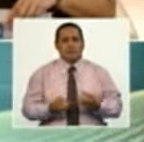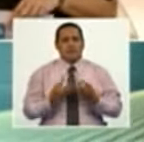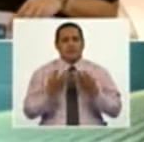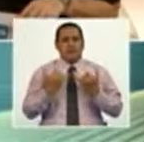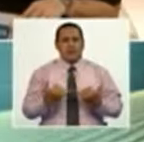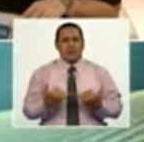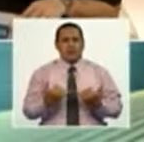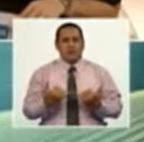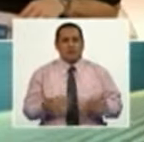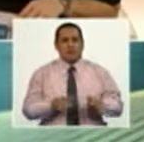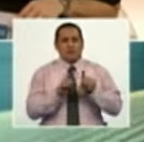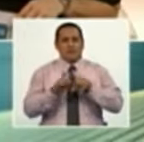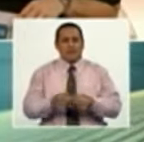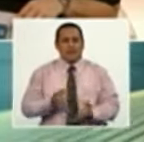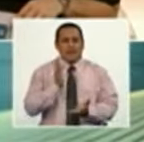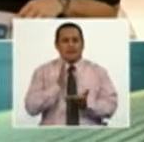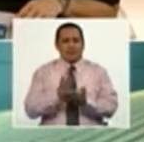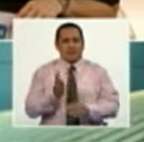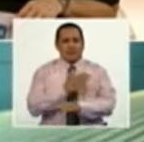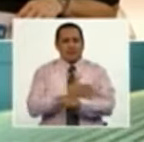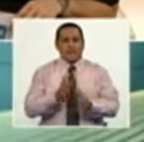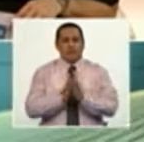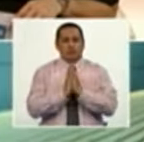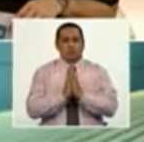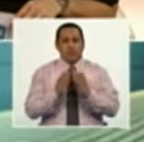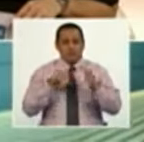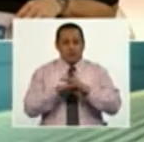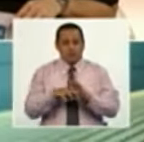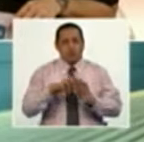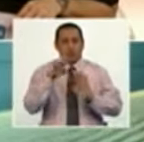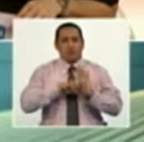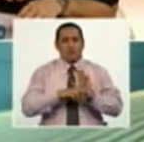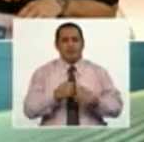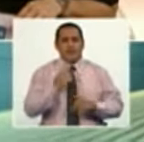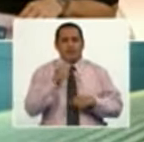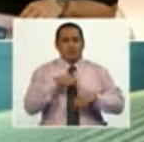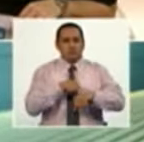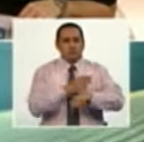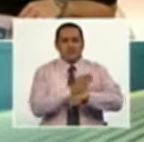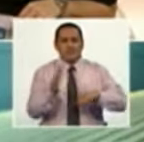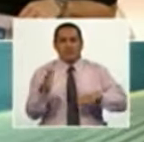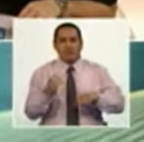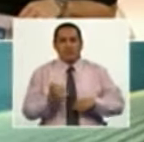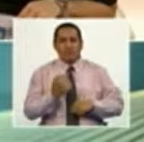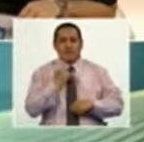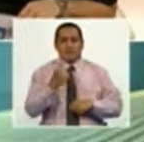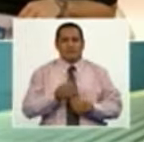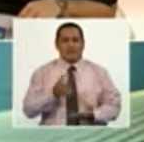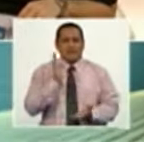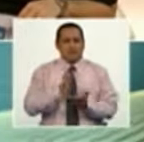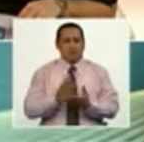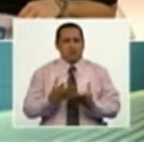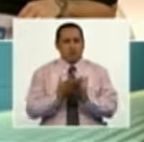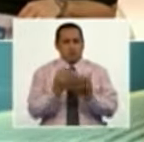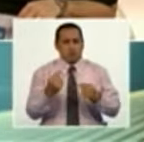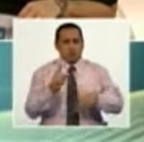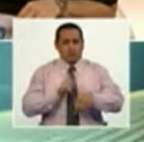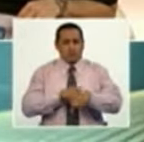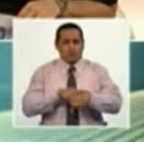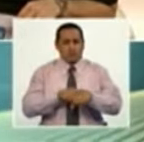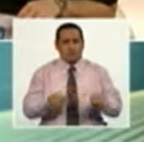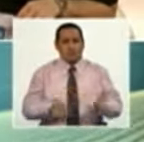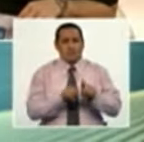bueno, en el caso de la sentencia que nos convoca en este programa, el tiempo que pasa es muy prolongado,